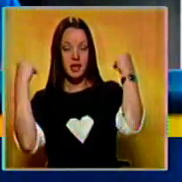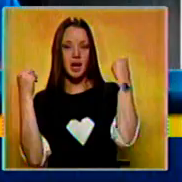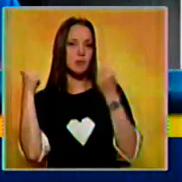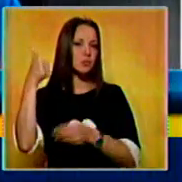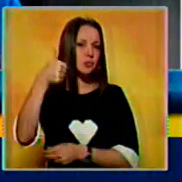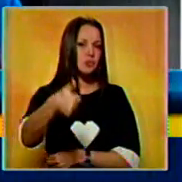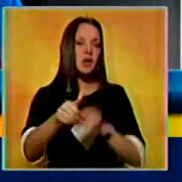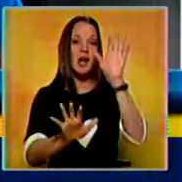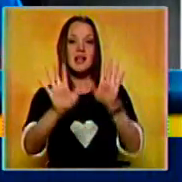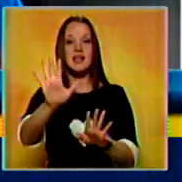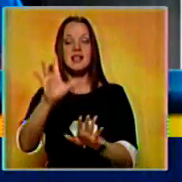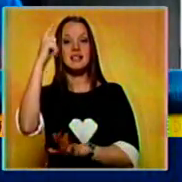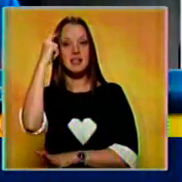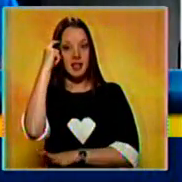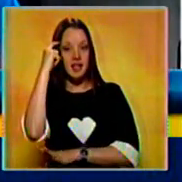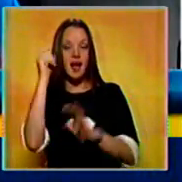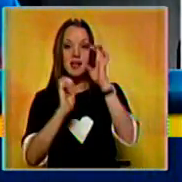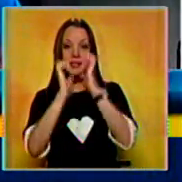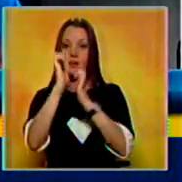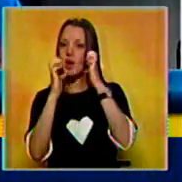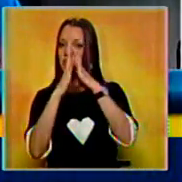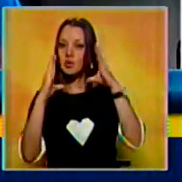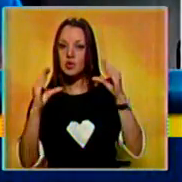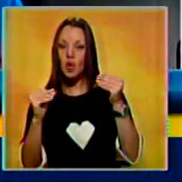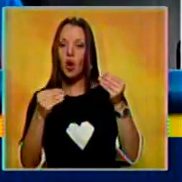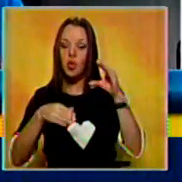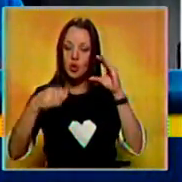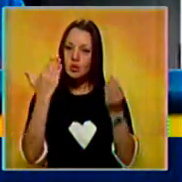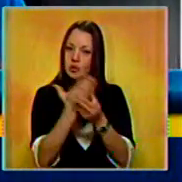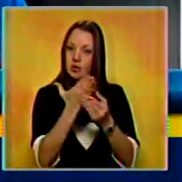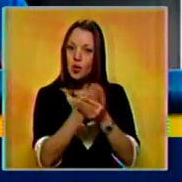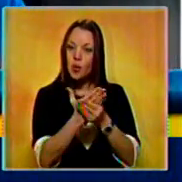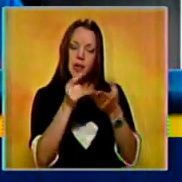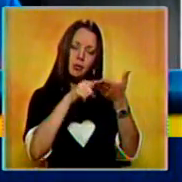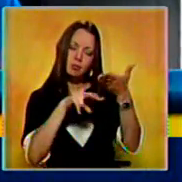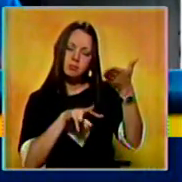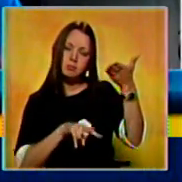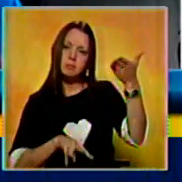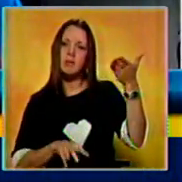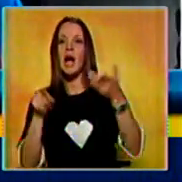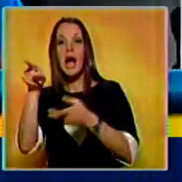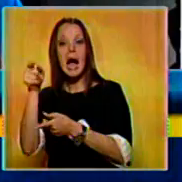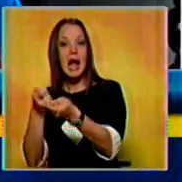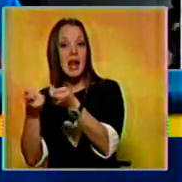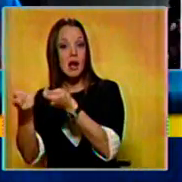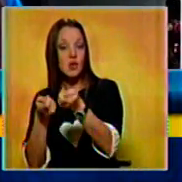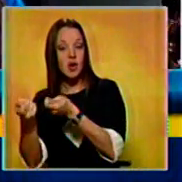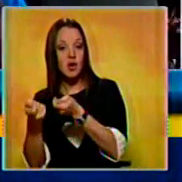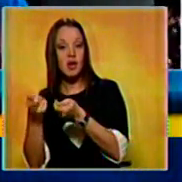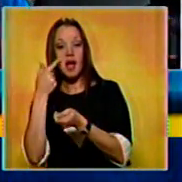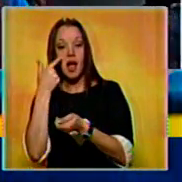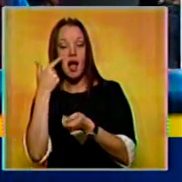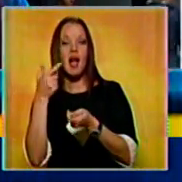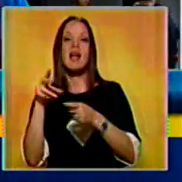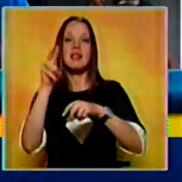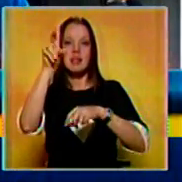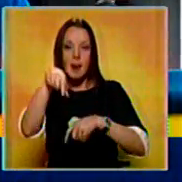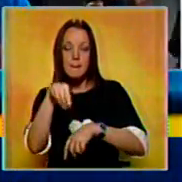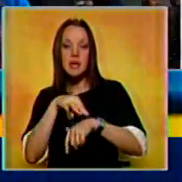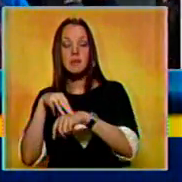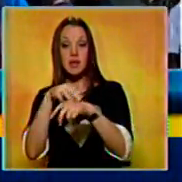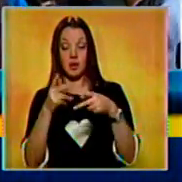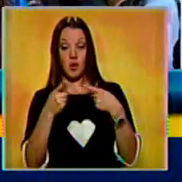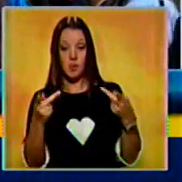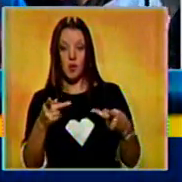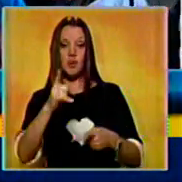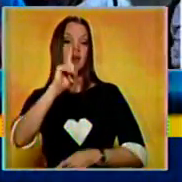15 días se evalúan todos los documentos de los postulados donde la Contraloría General de la República, el Ministerio Público,